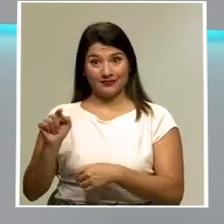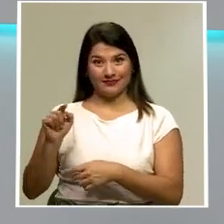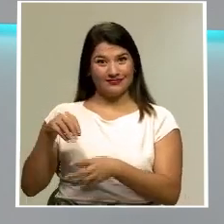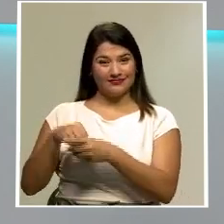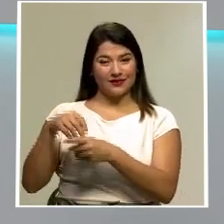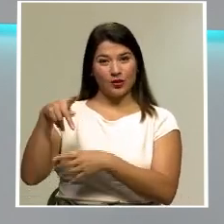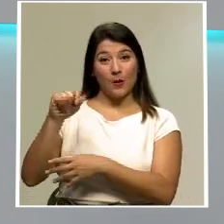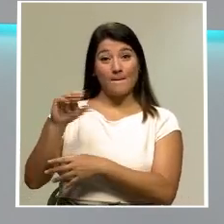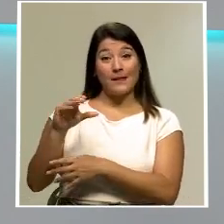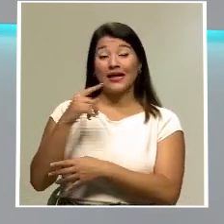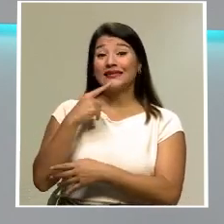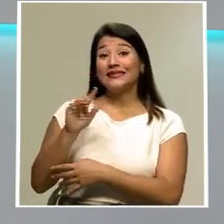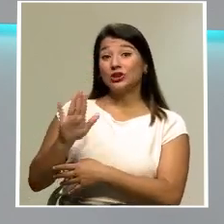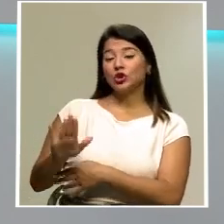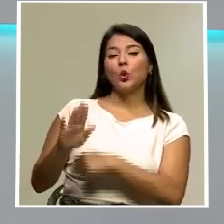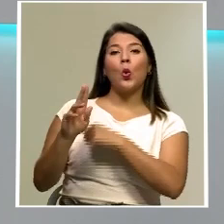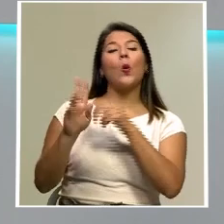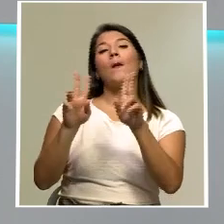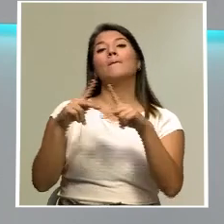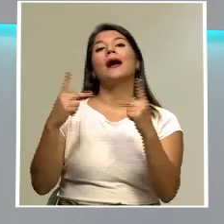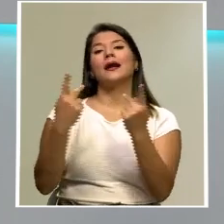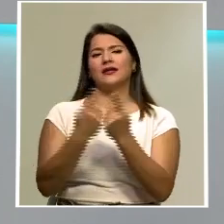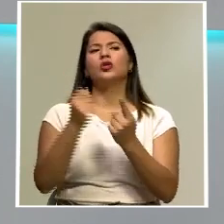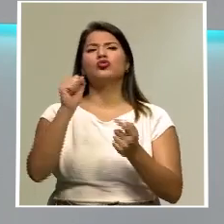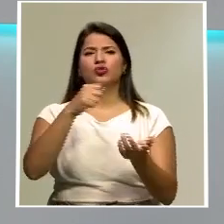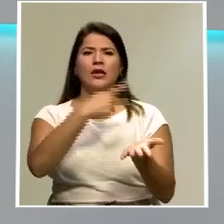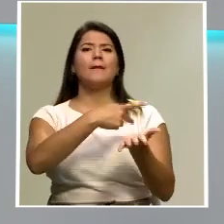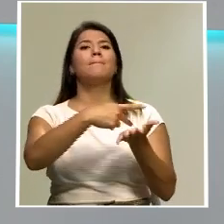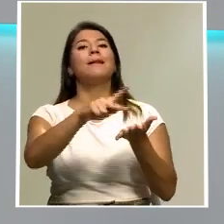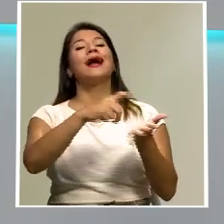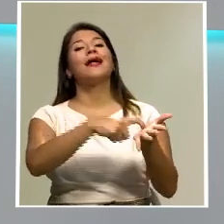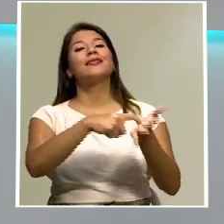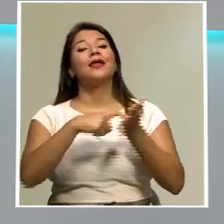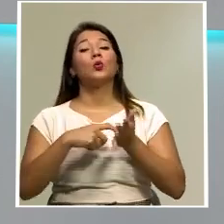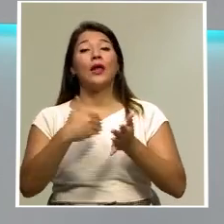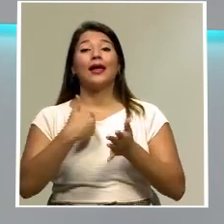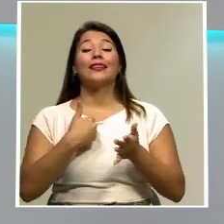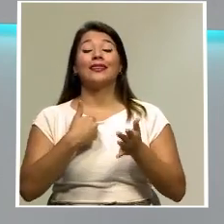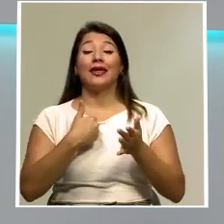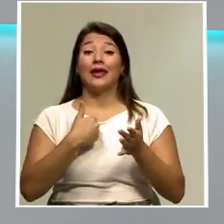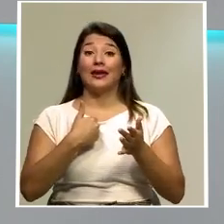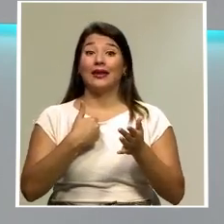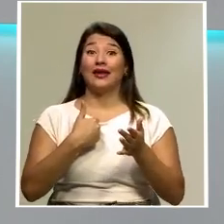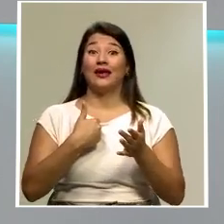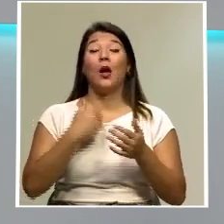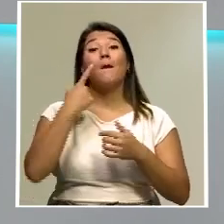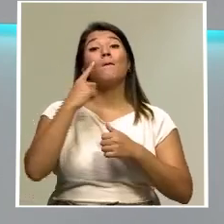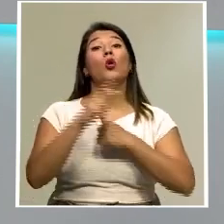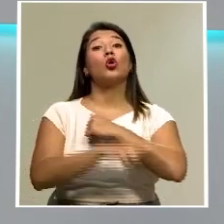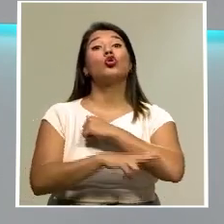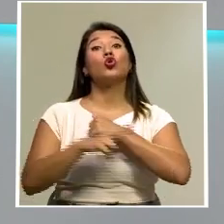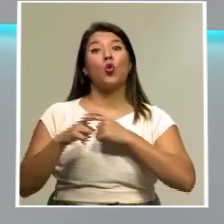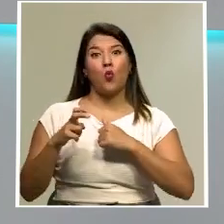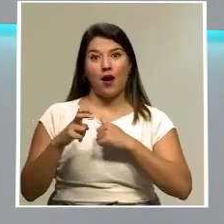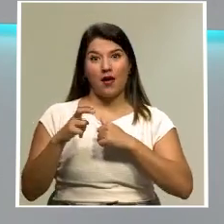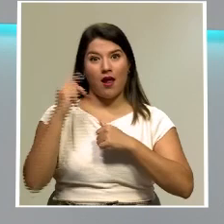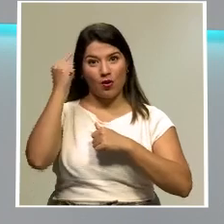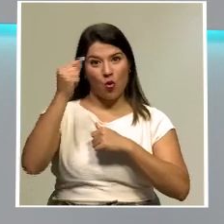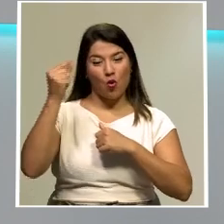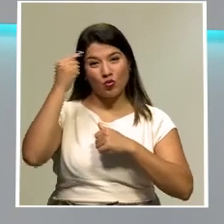su partido pagará la millonaria deuda que tiene pendiente por estafar al Estado, por lo